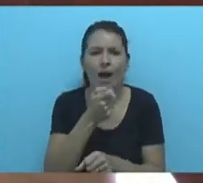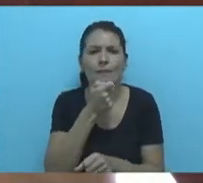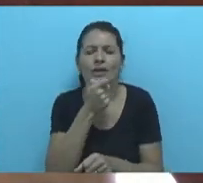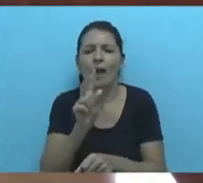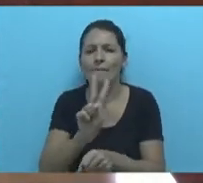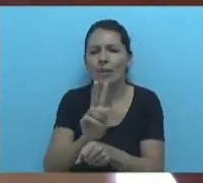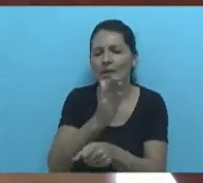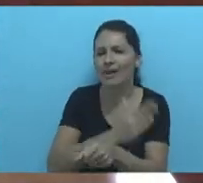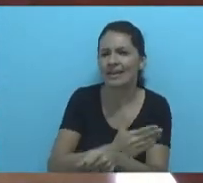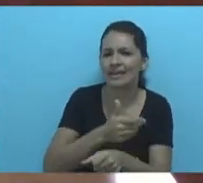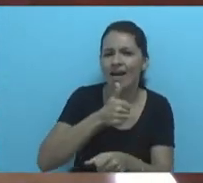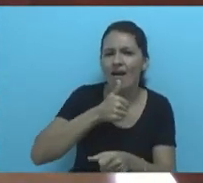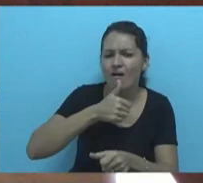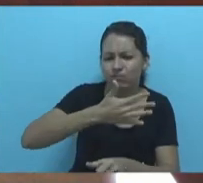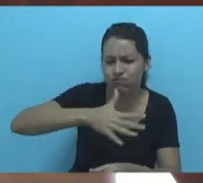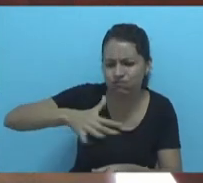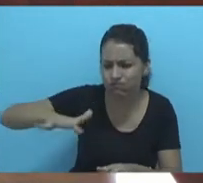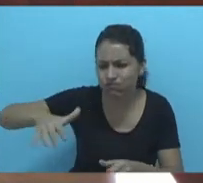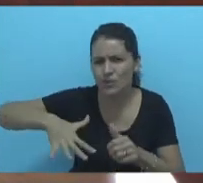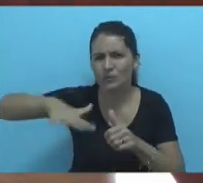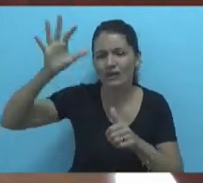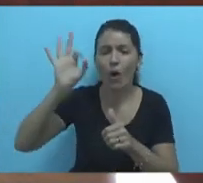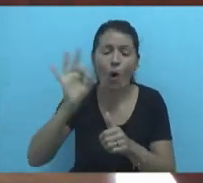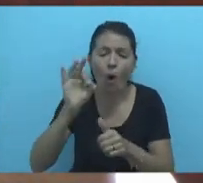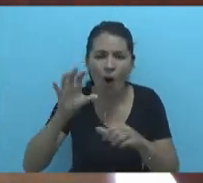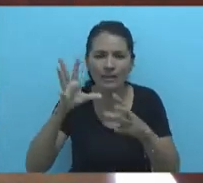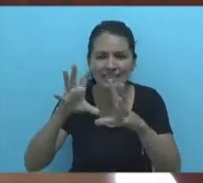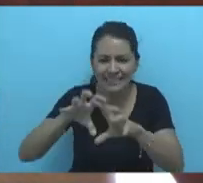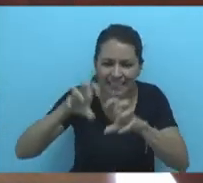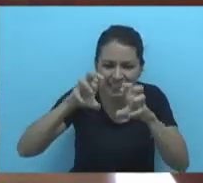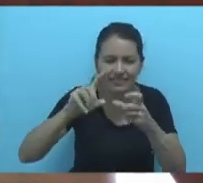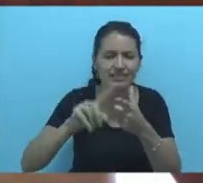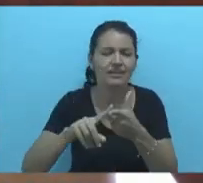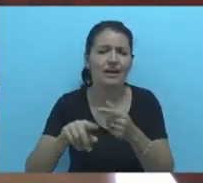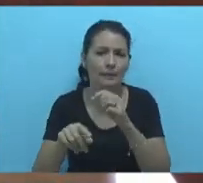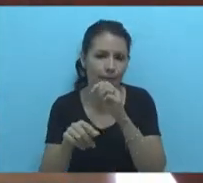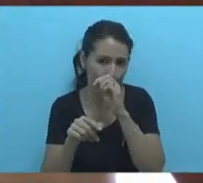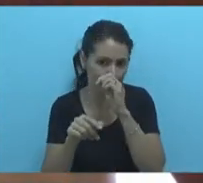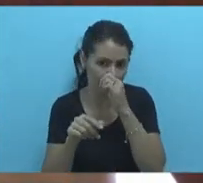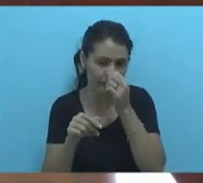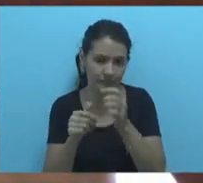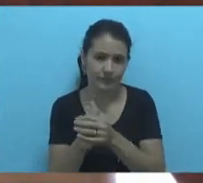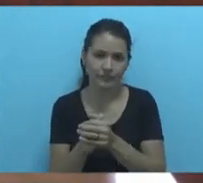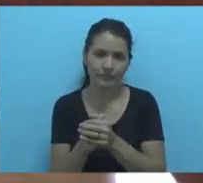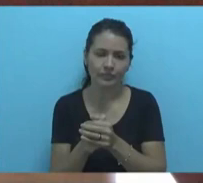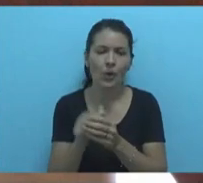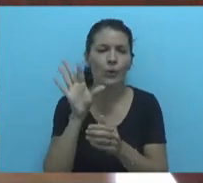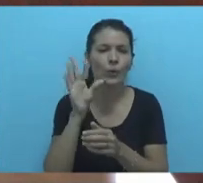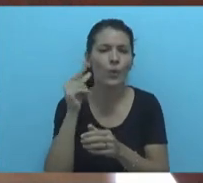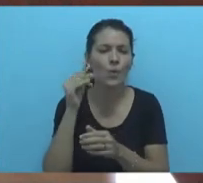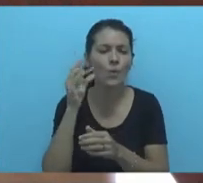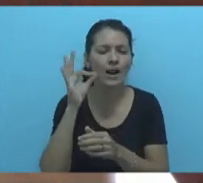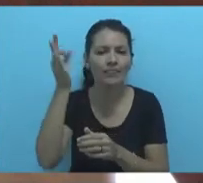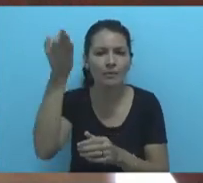poder regular sequías, para poder combatir el calentamiento global, como decía anteriormente, y porque además el 40%